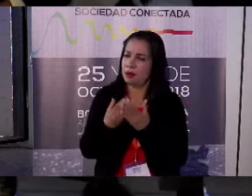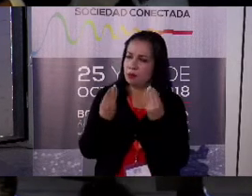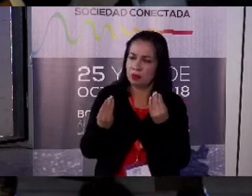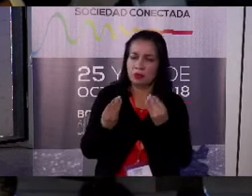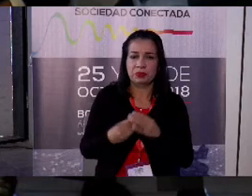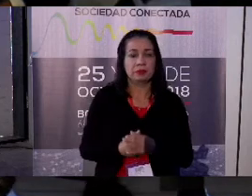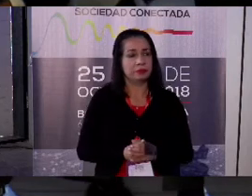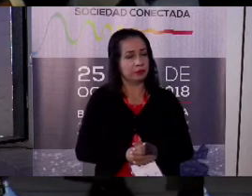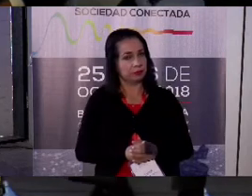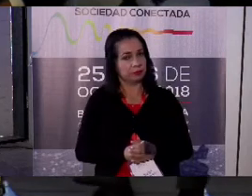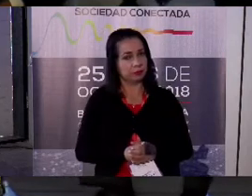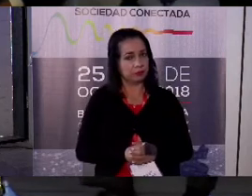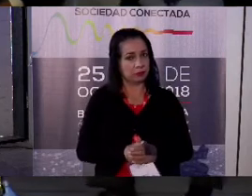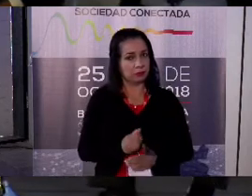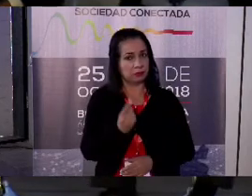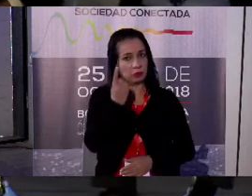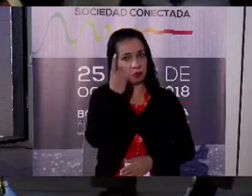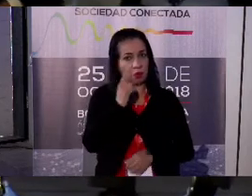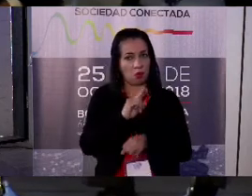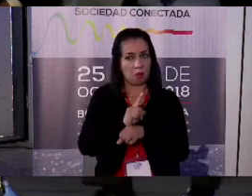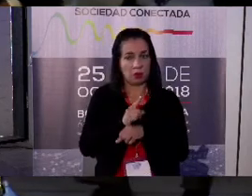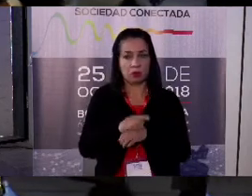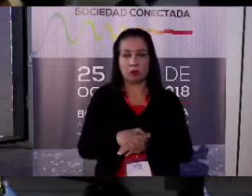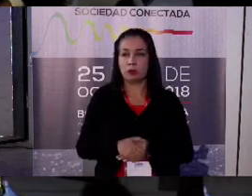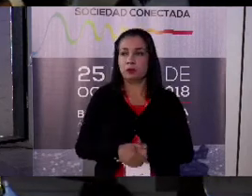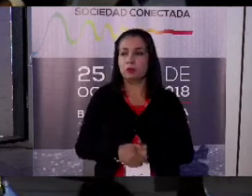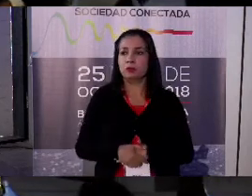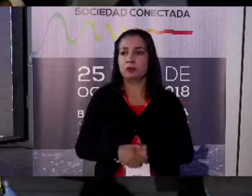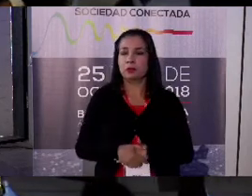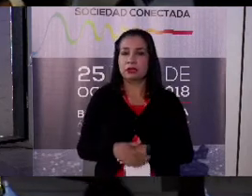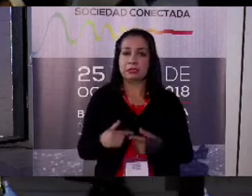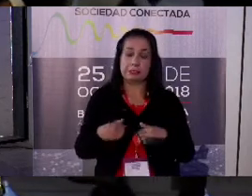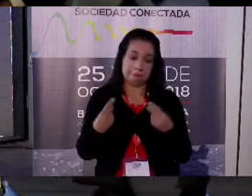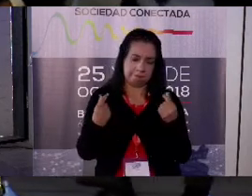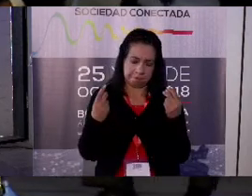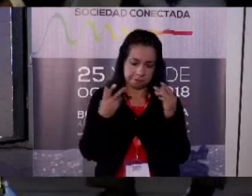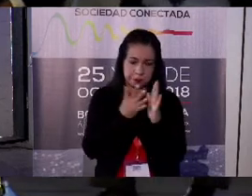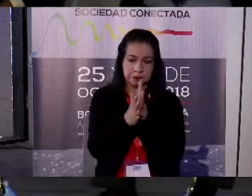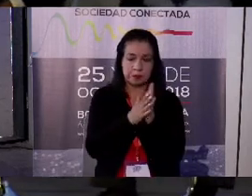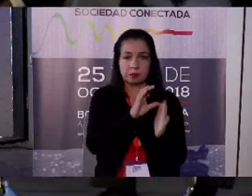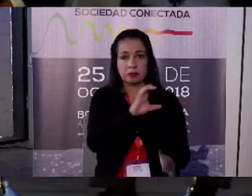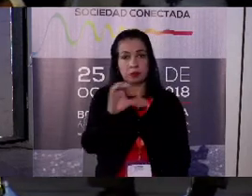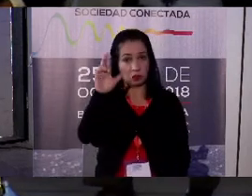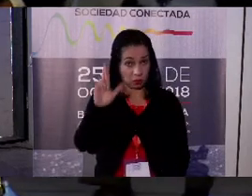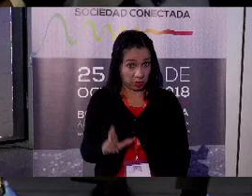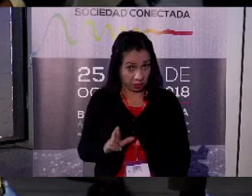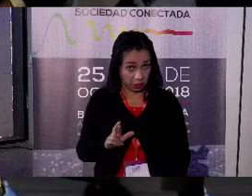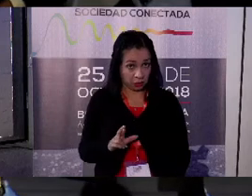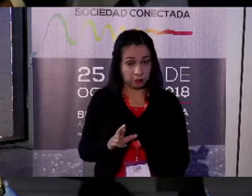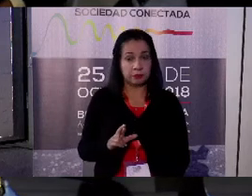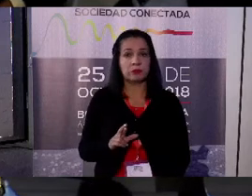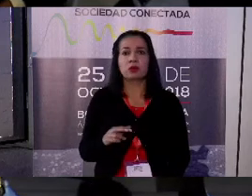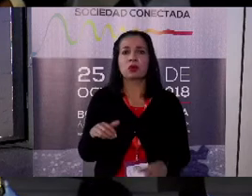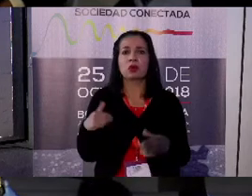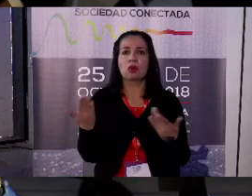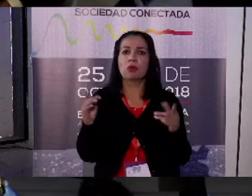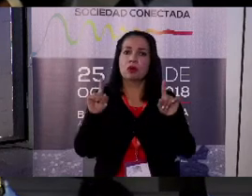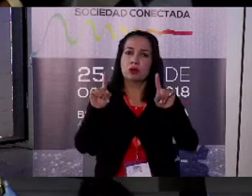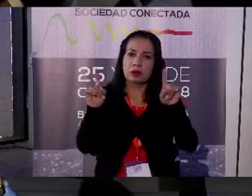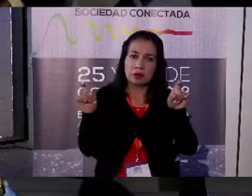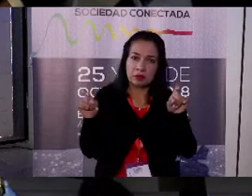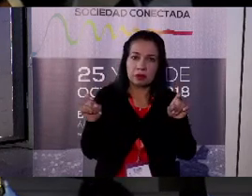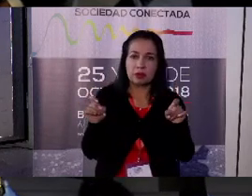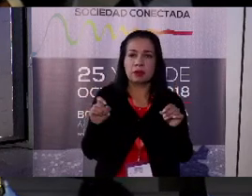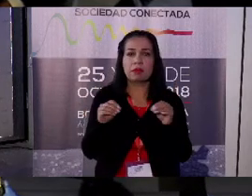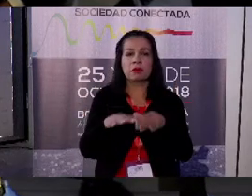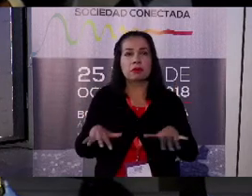Glen un minutito que nos quedan poquitos minutos de Bueno muy rápido en Costa Rica Pues el el tema de alcance